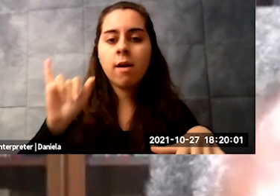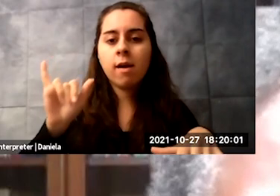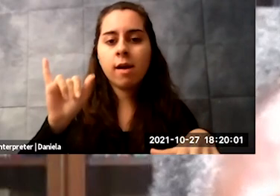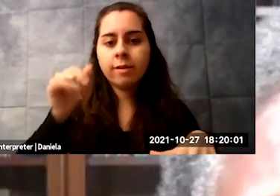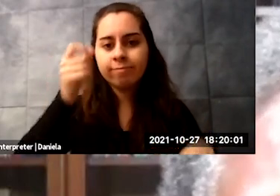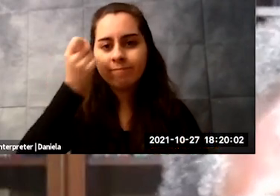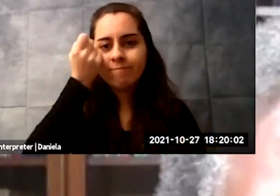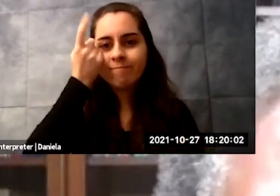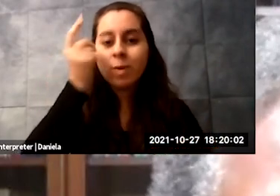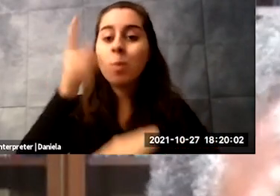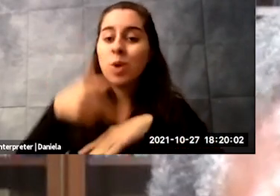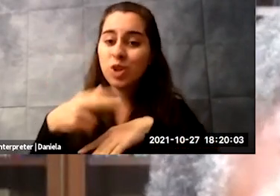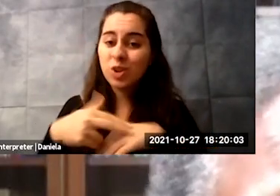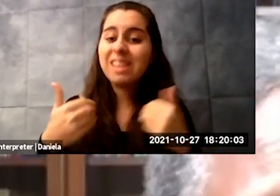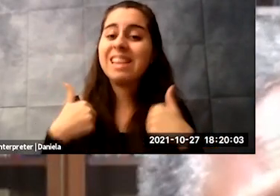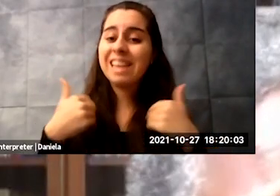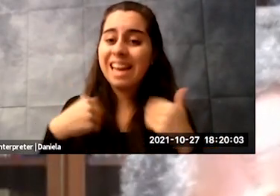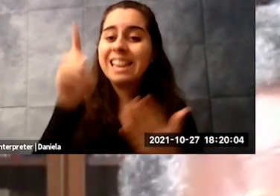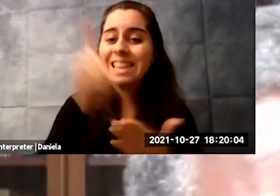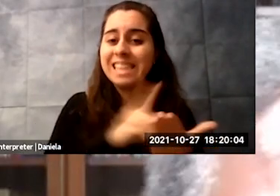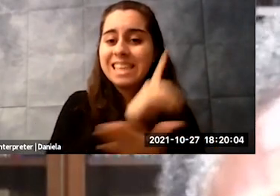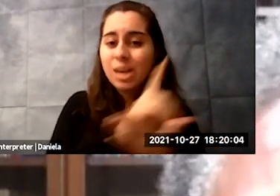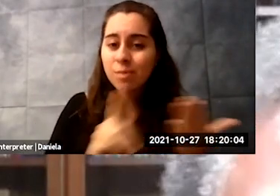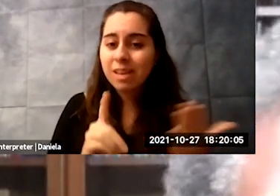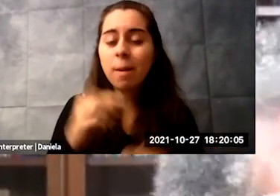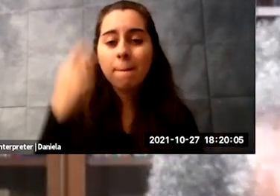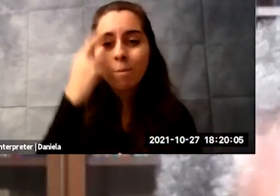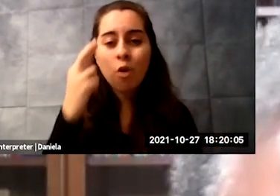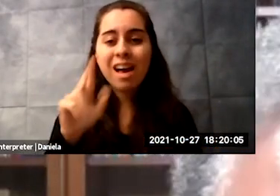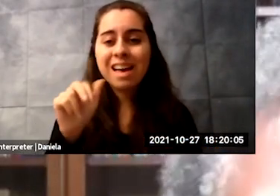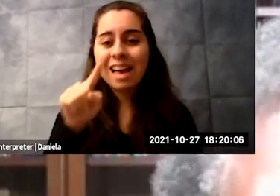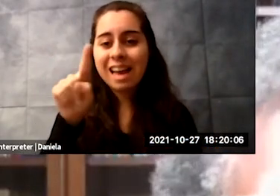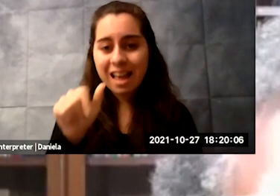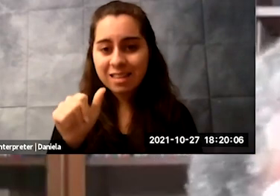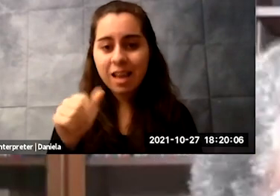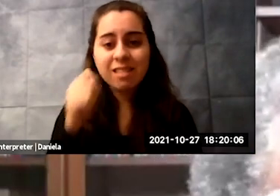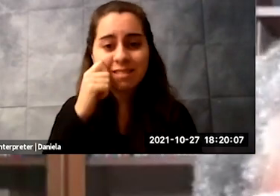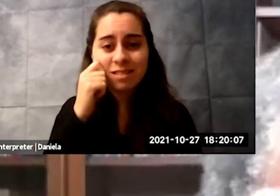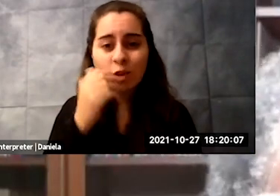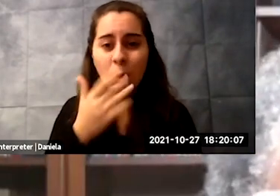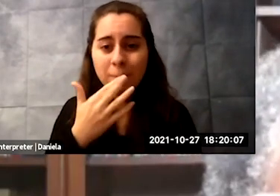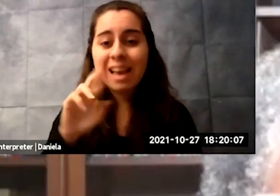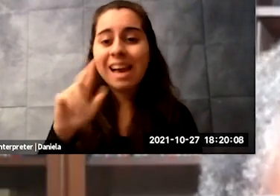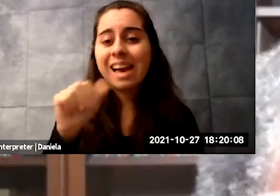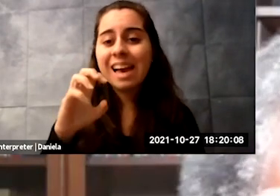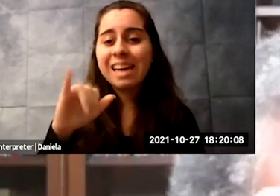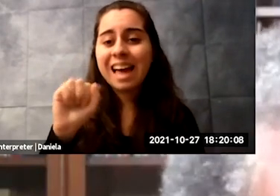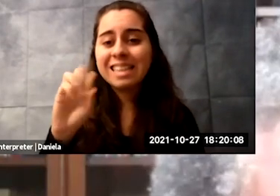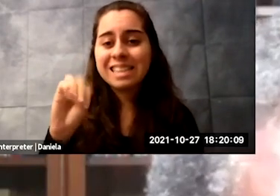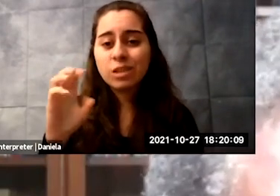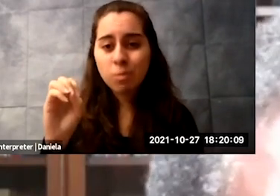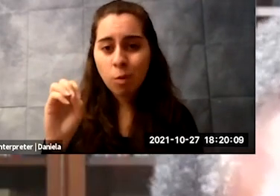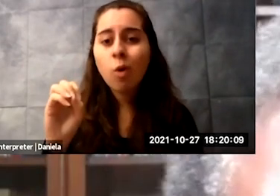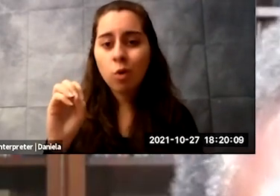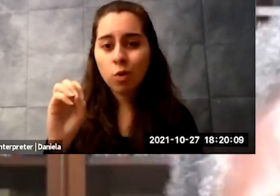Rico. Y hemos visto resultados buenísimos, como el resultado de las luchas que muchas organizaciones han hecho también con este trabajo en